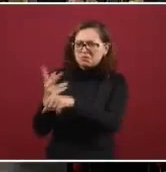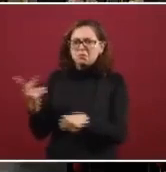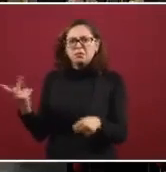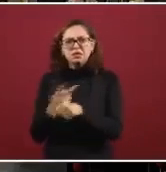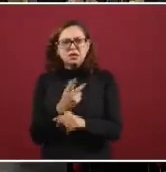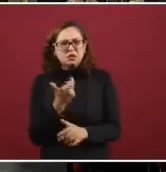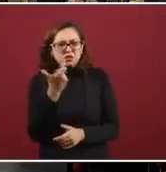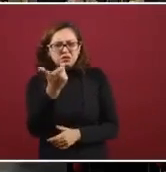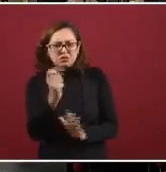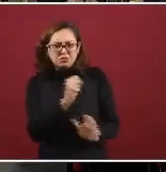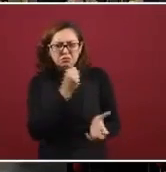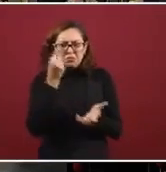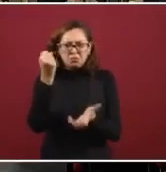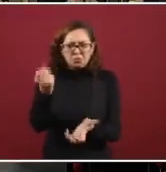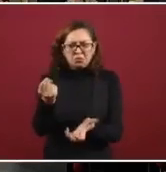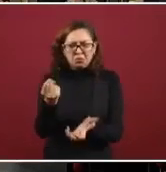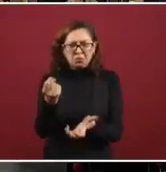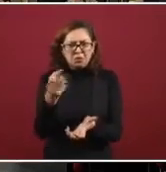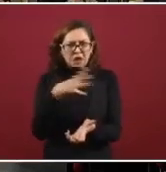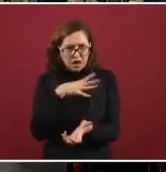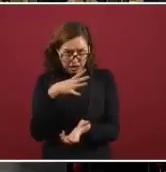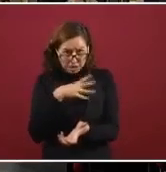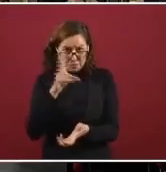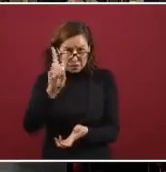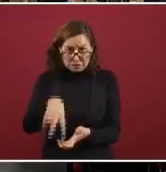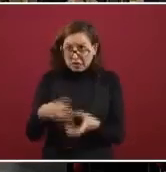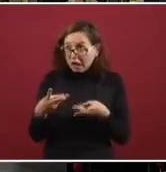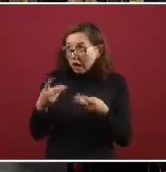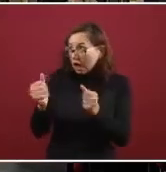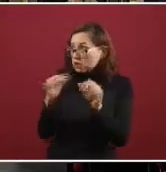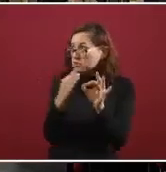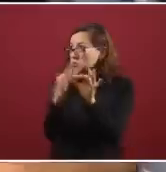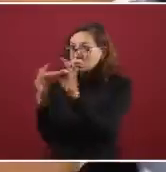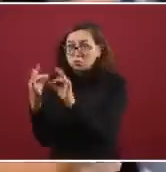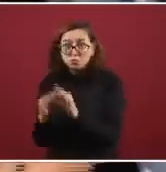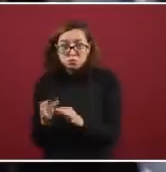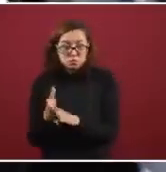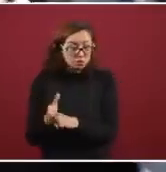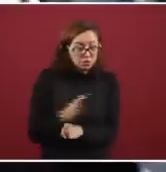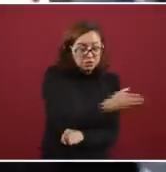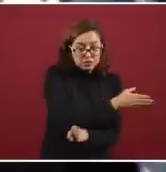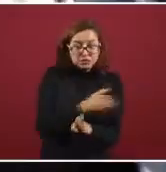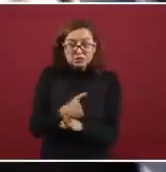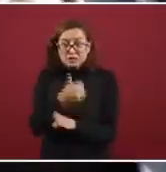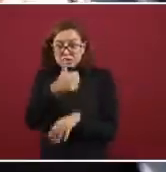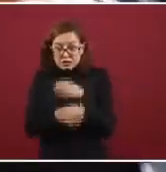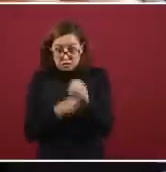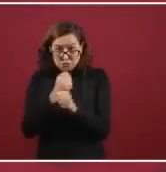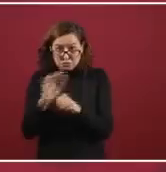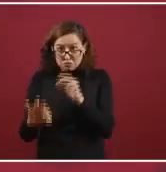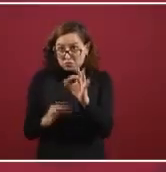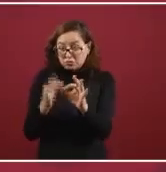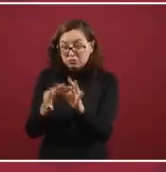canciller? ¿Ahí se ve la infraestructura? ¿El gobierno mexicano ha visto esta inversión en la realidad? Hubo diferentes tipos